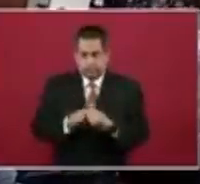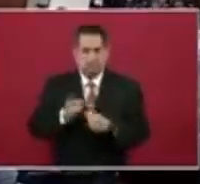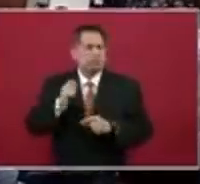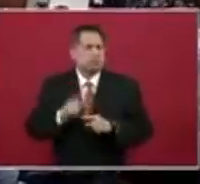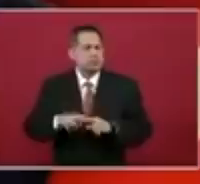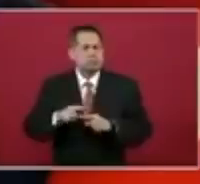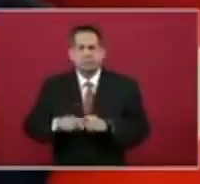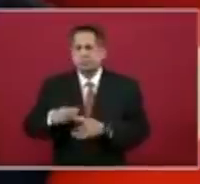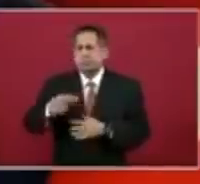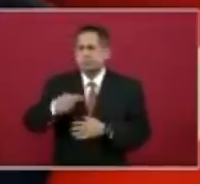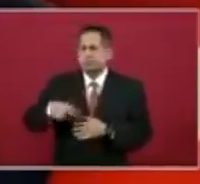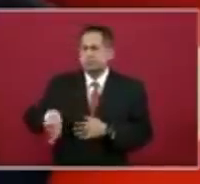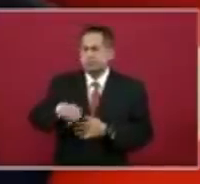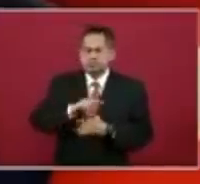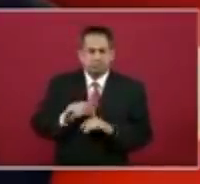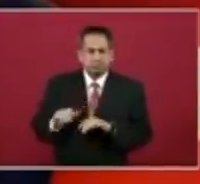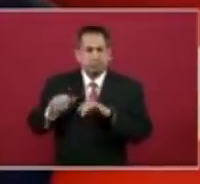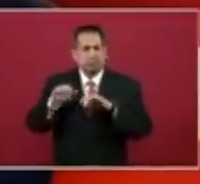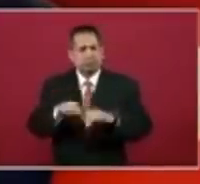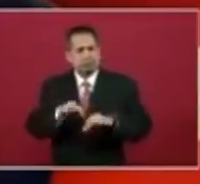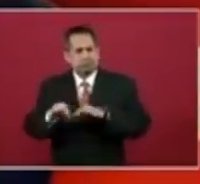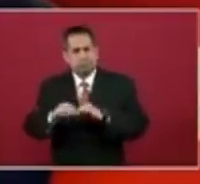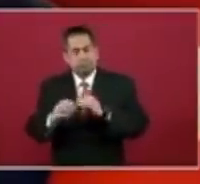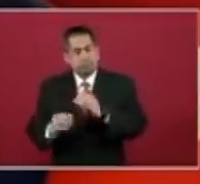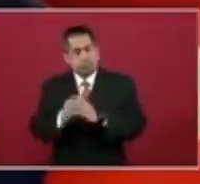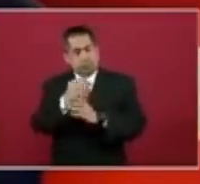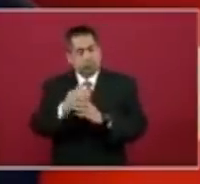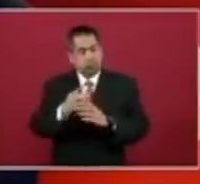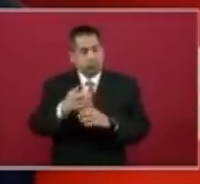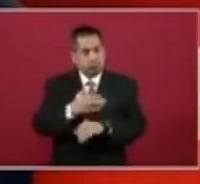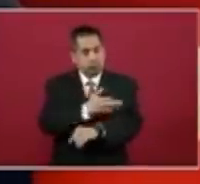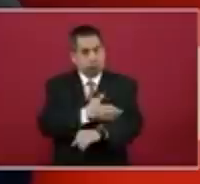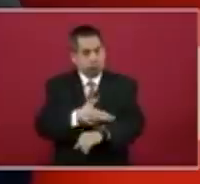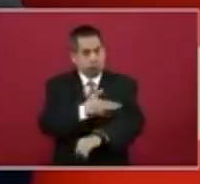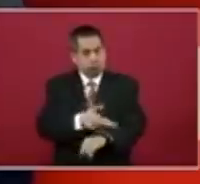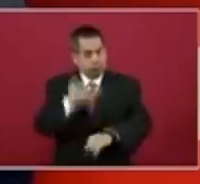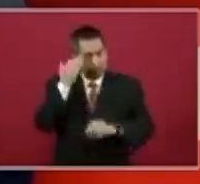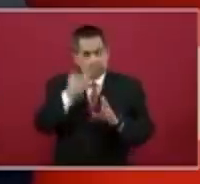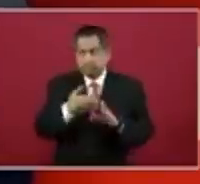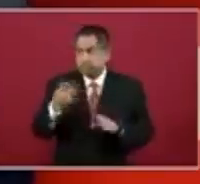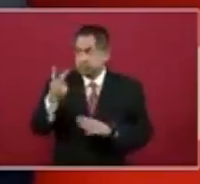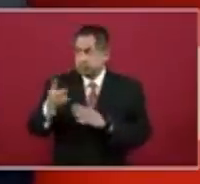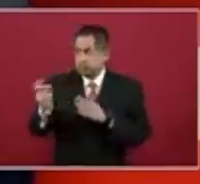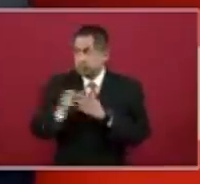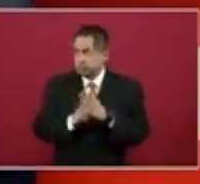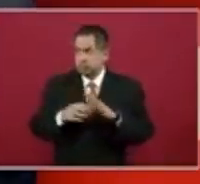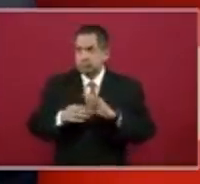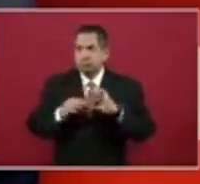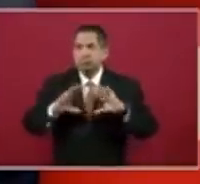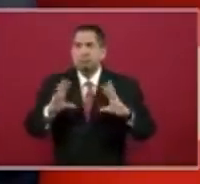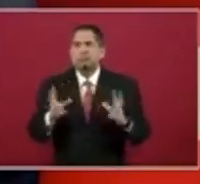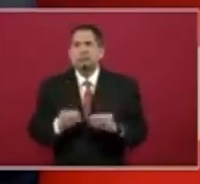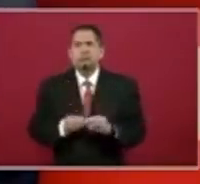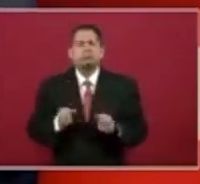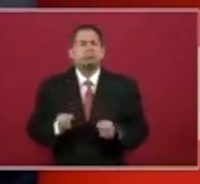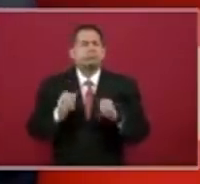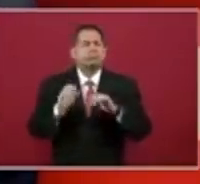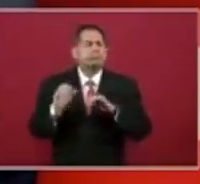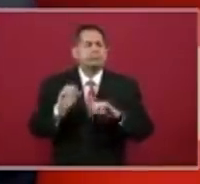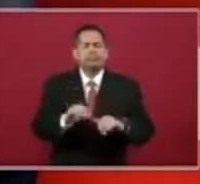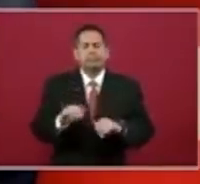al personal empleado en estas nuevas acciones durante estos dos meses, pues un empleo de